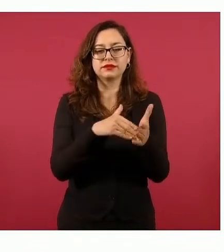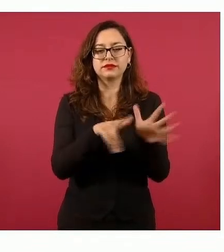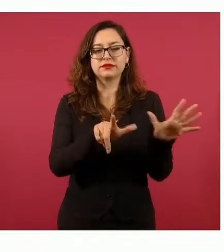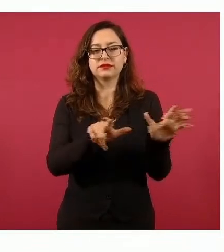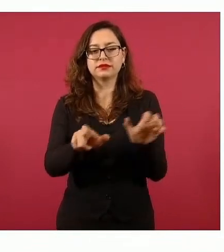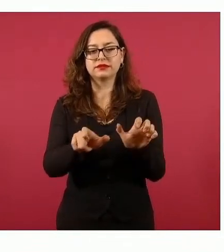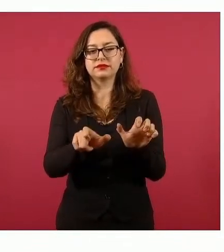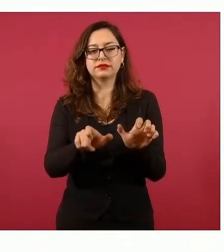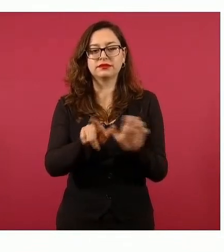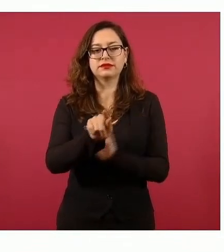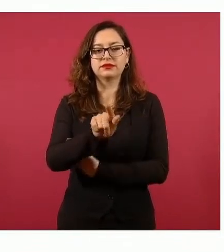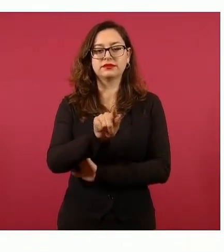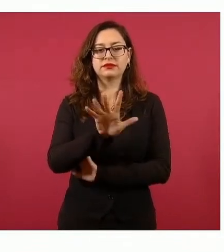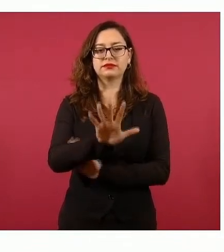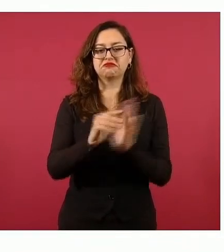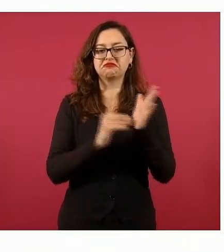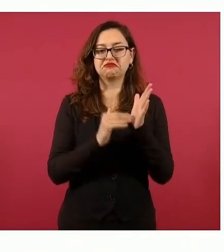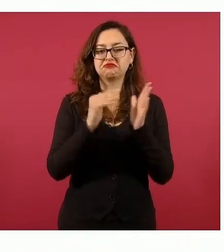$12,755.